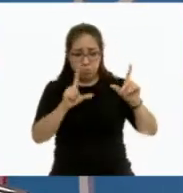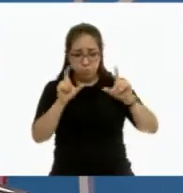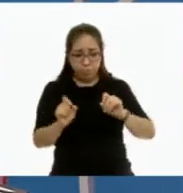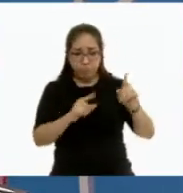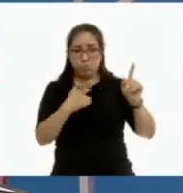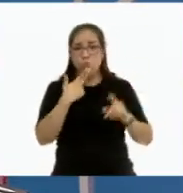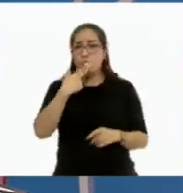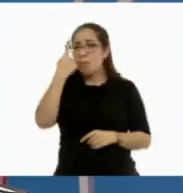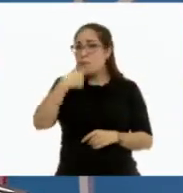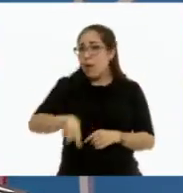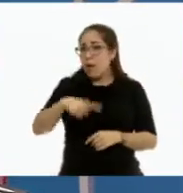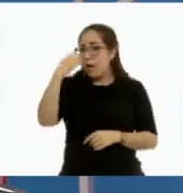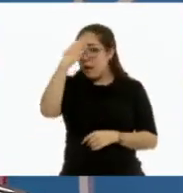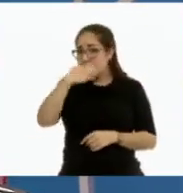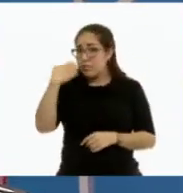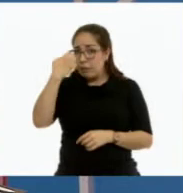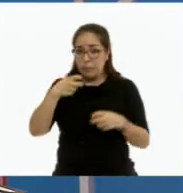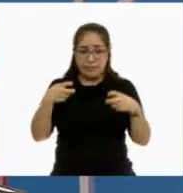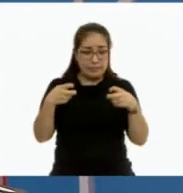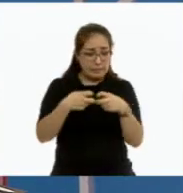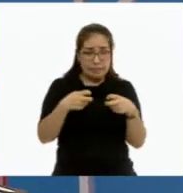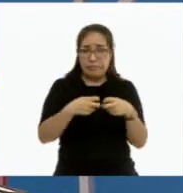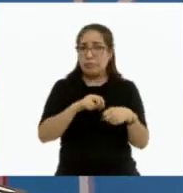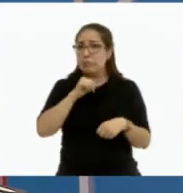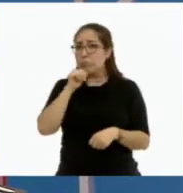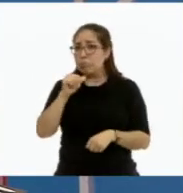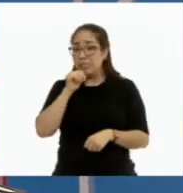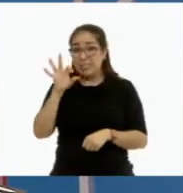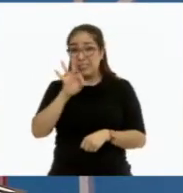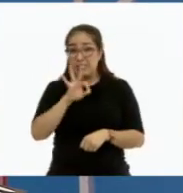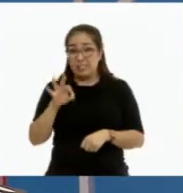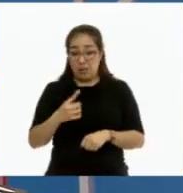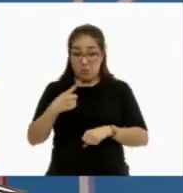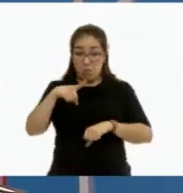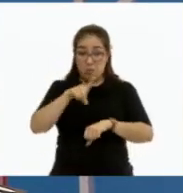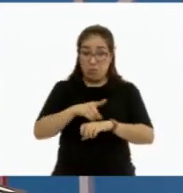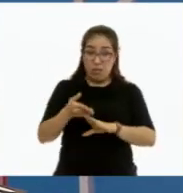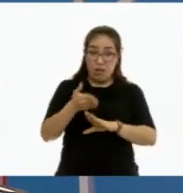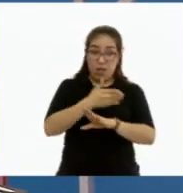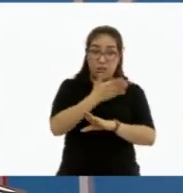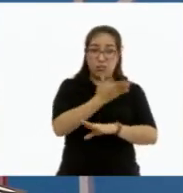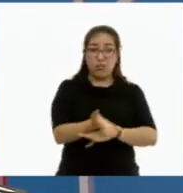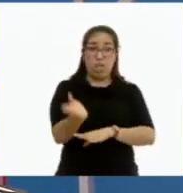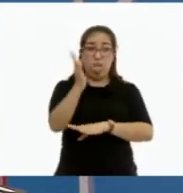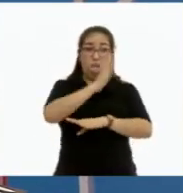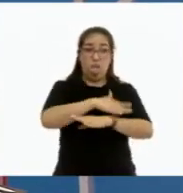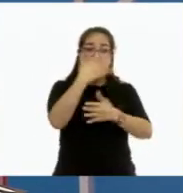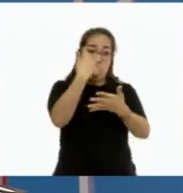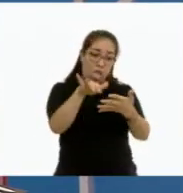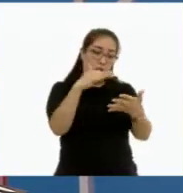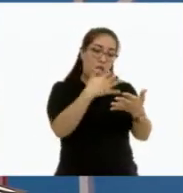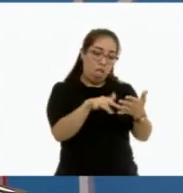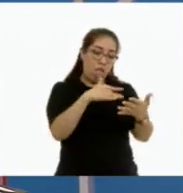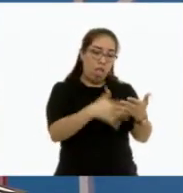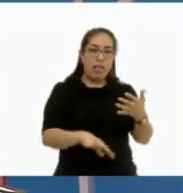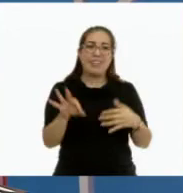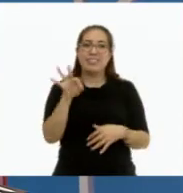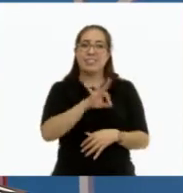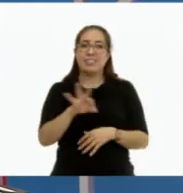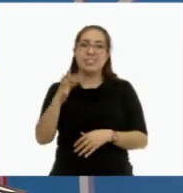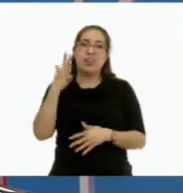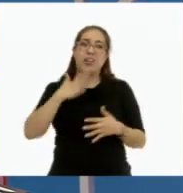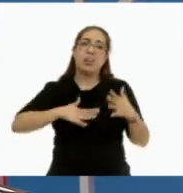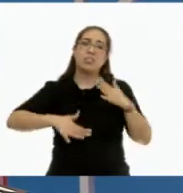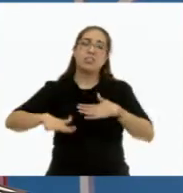sin nervios, porque si lees todo un día antes y te saturas de información, es muy probable que te confundas. Sí